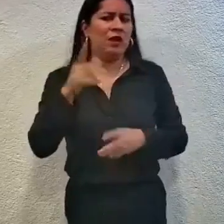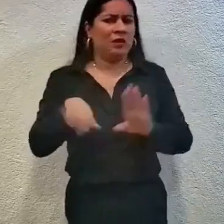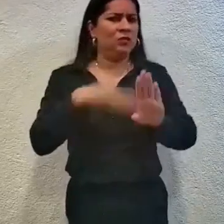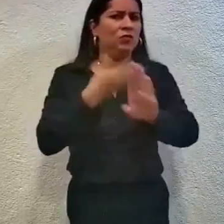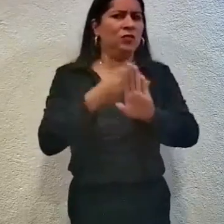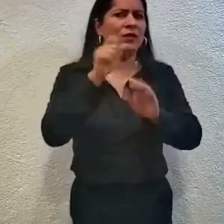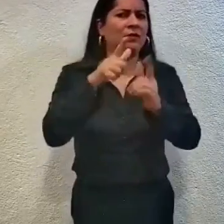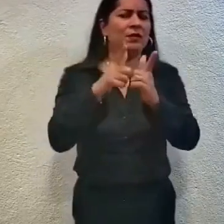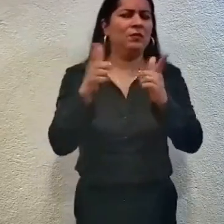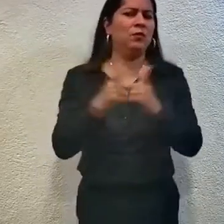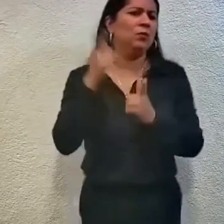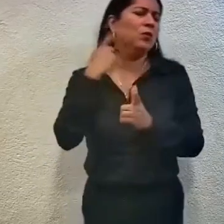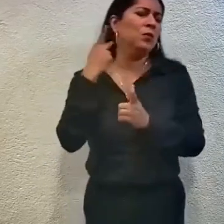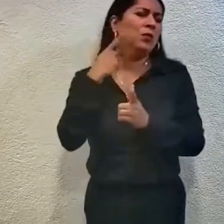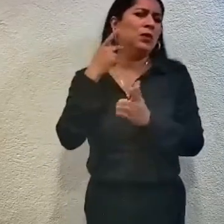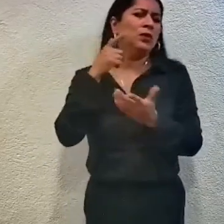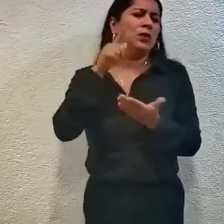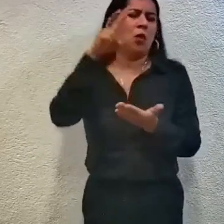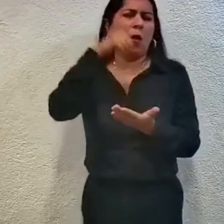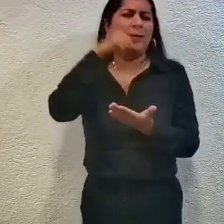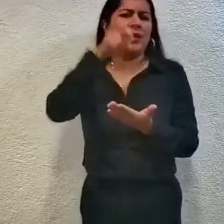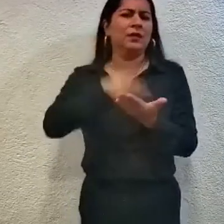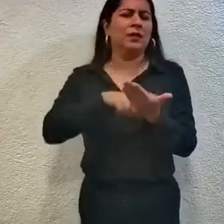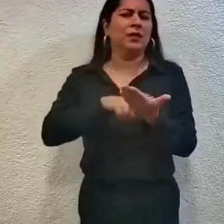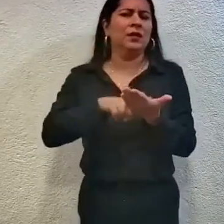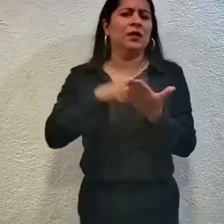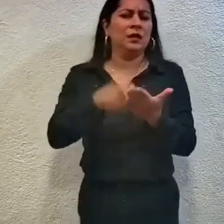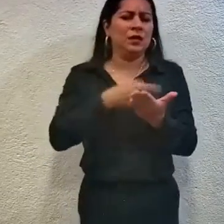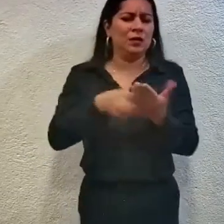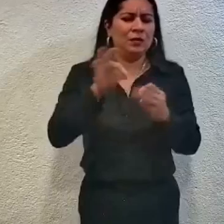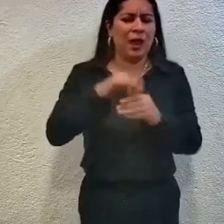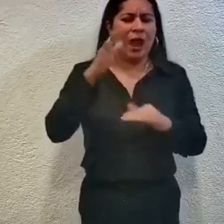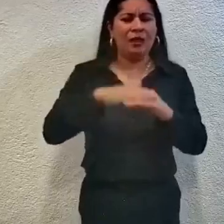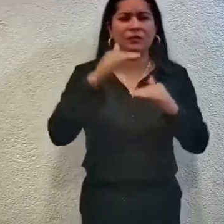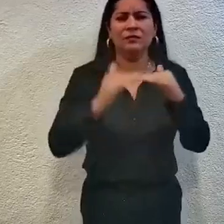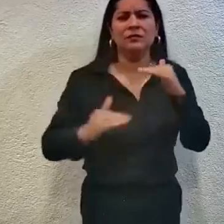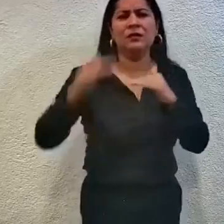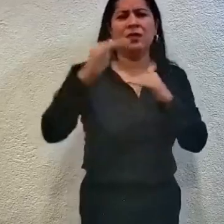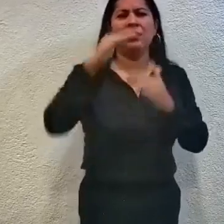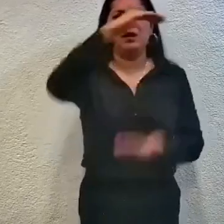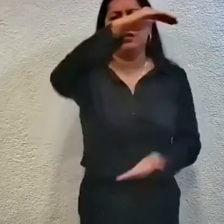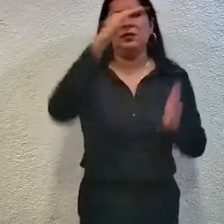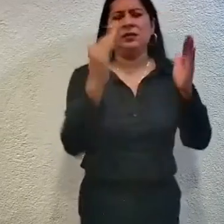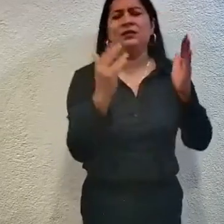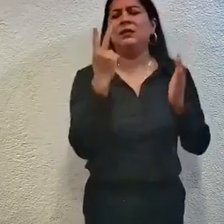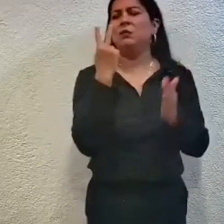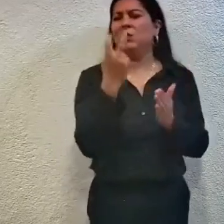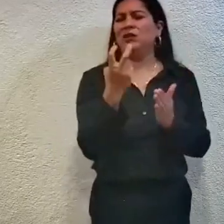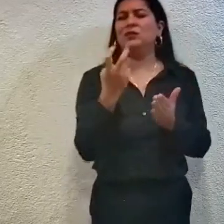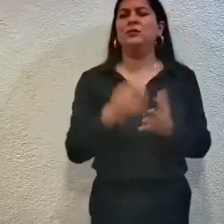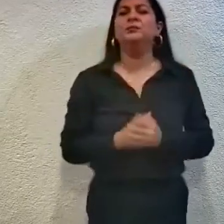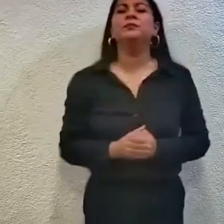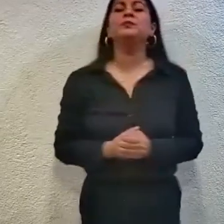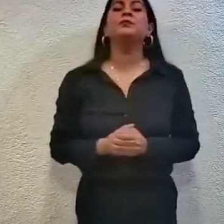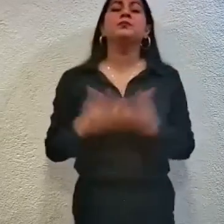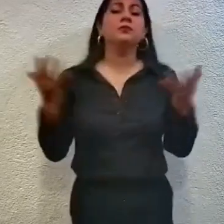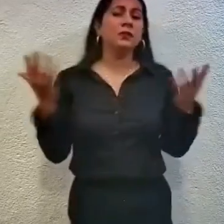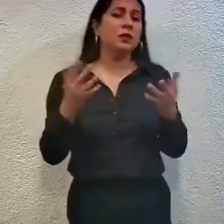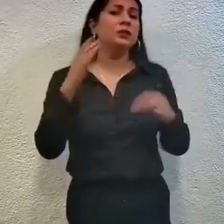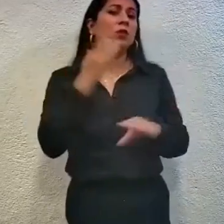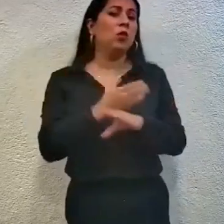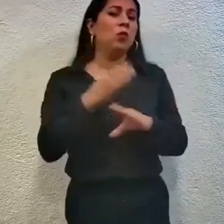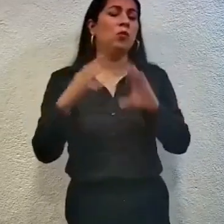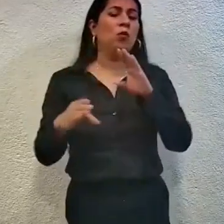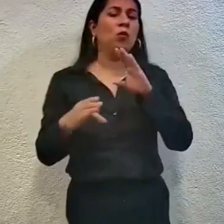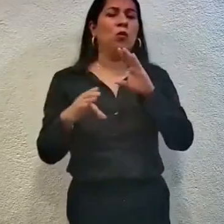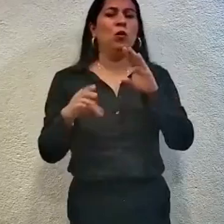Verde Ecologista de México, el cual obtuvo la votación más alta en esa casilla, por lo que, al actuar como segundo secretario